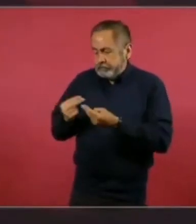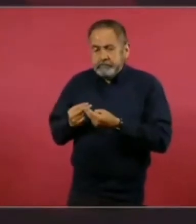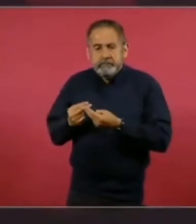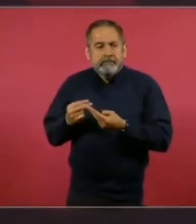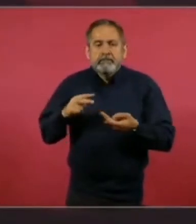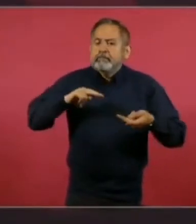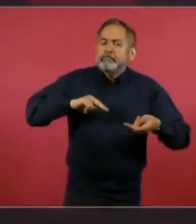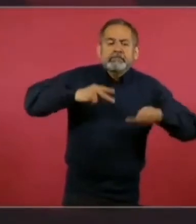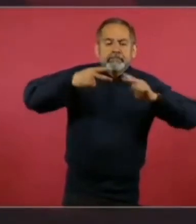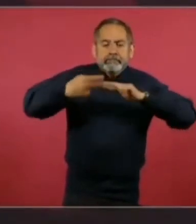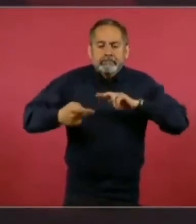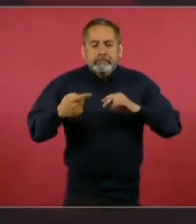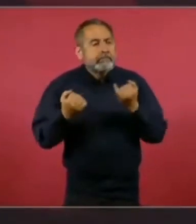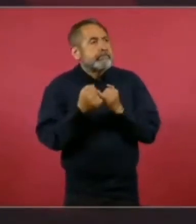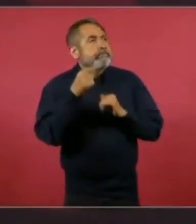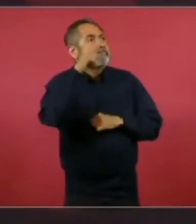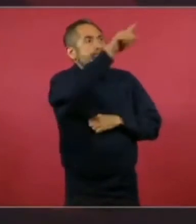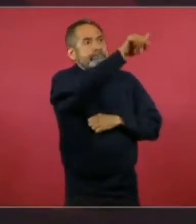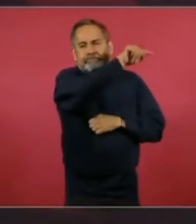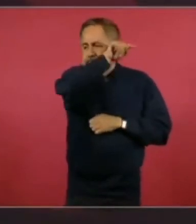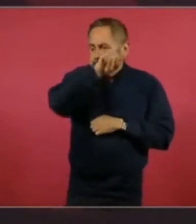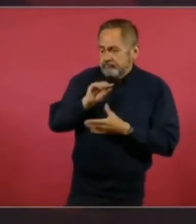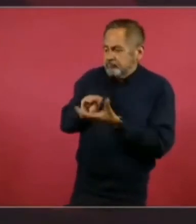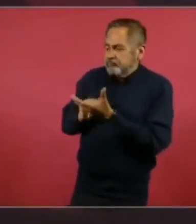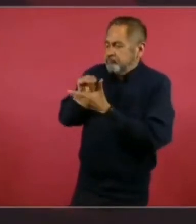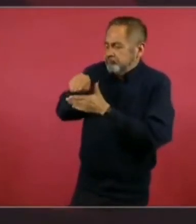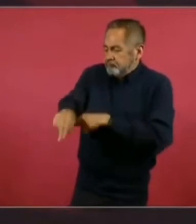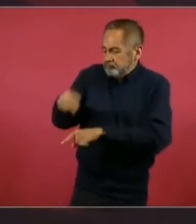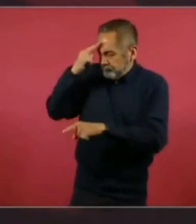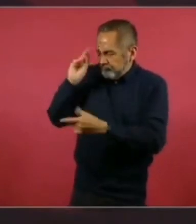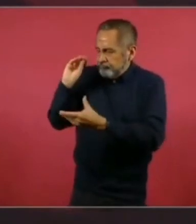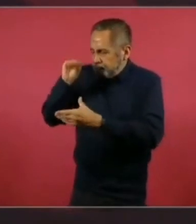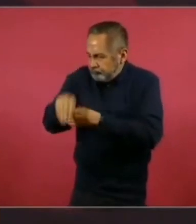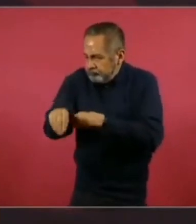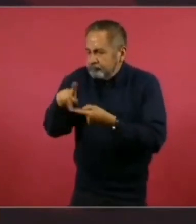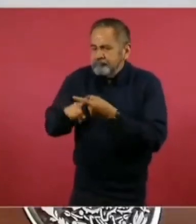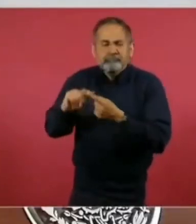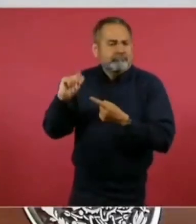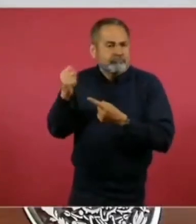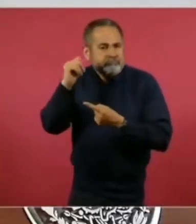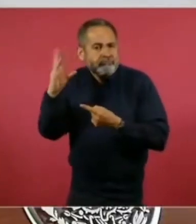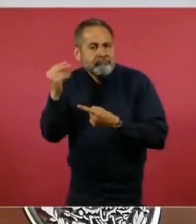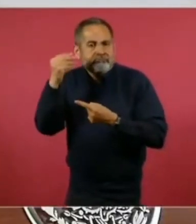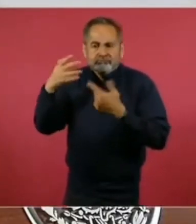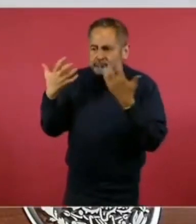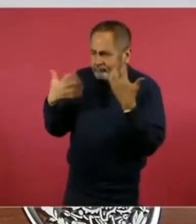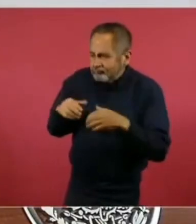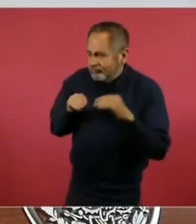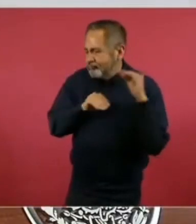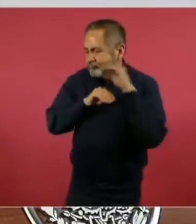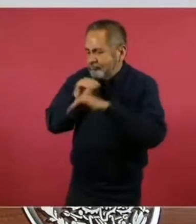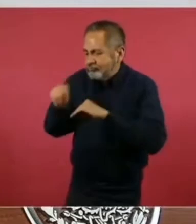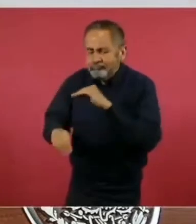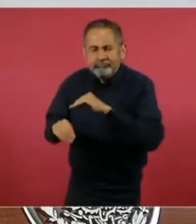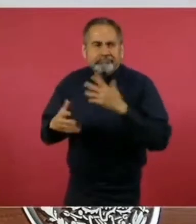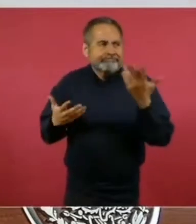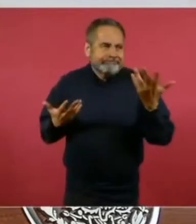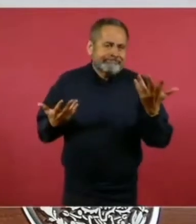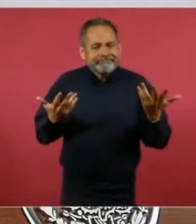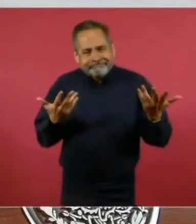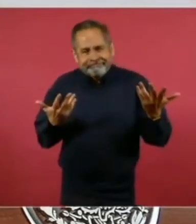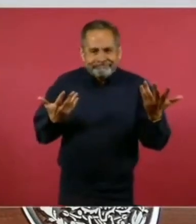las inversiones de Estados Unidos y de la tecnología de Estados Unidos,